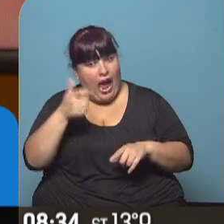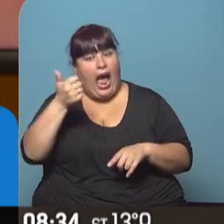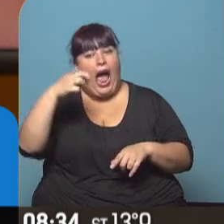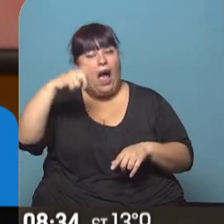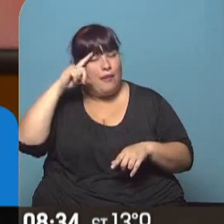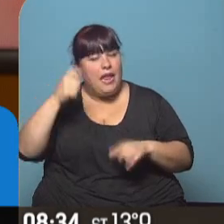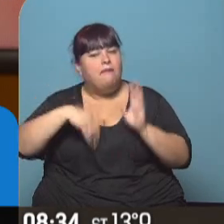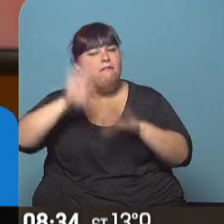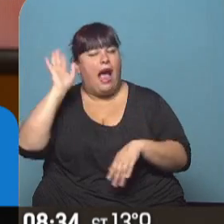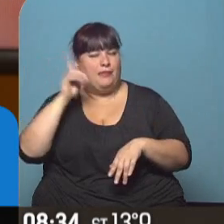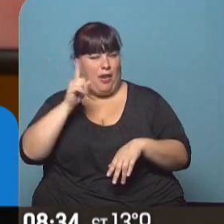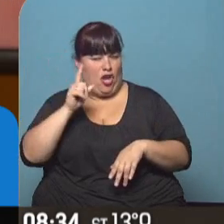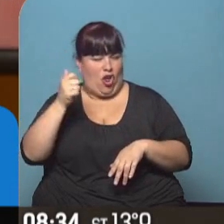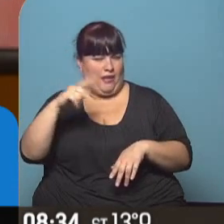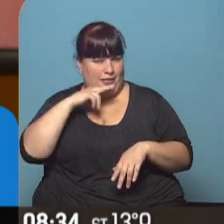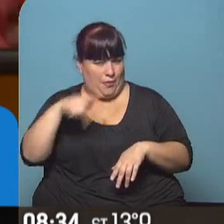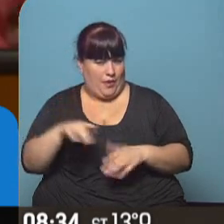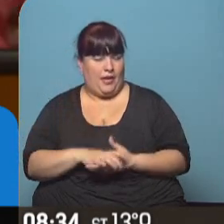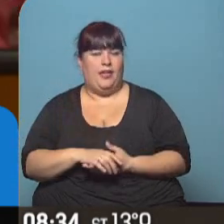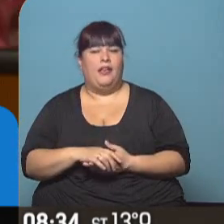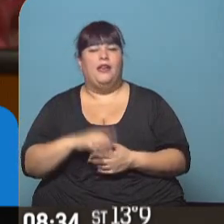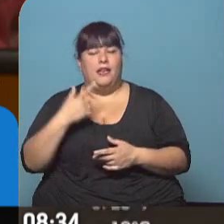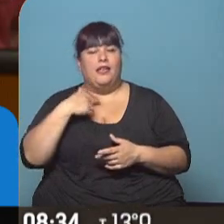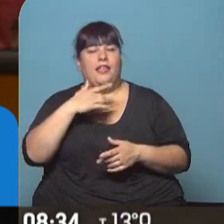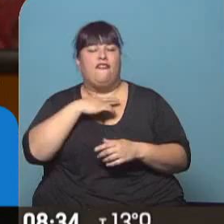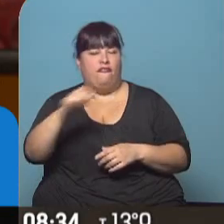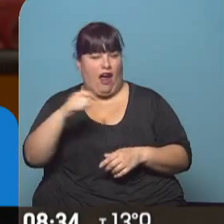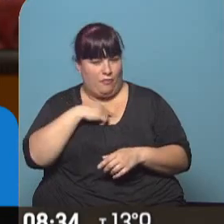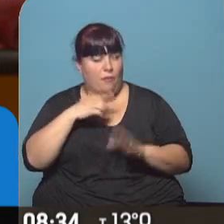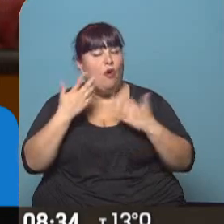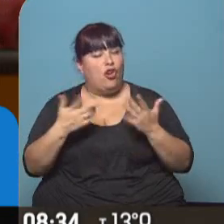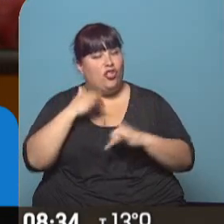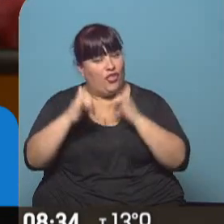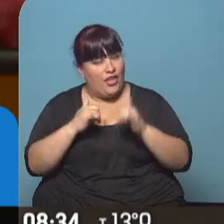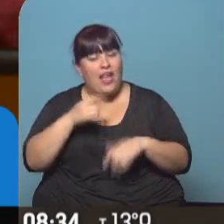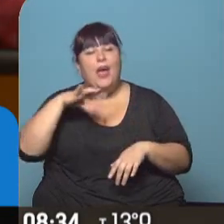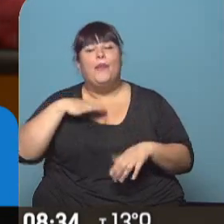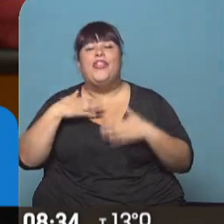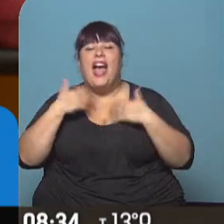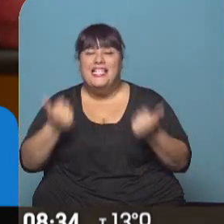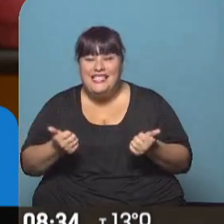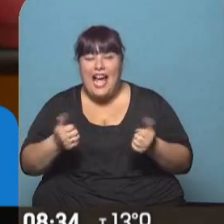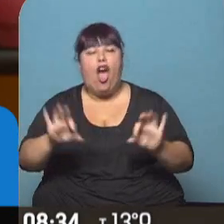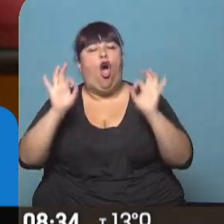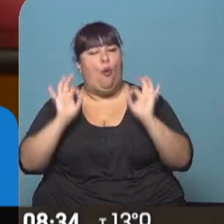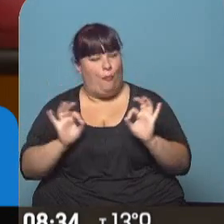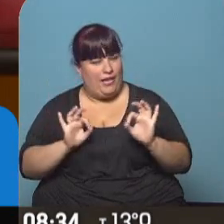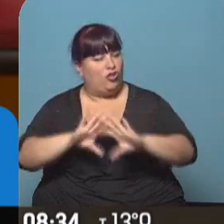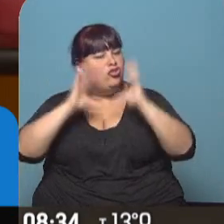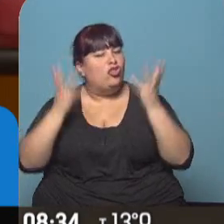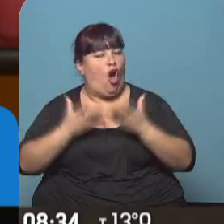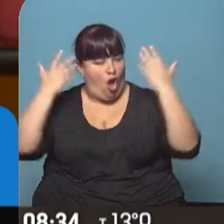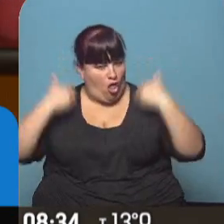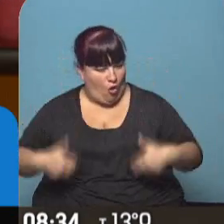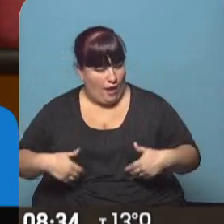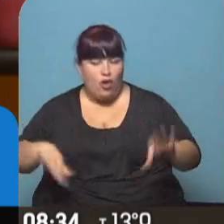apneas de sueño aumentan el riesgo de accidente cerebrovascular y de infarto de miocardio. Por eso le digo, una vida sana integral. Todos